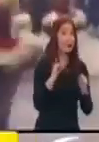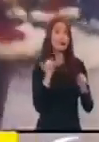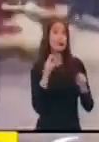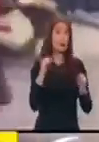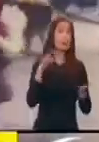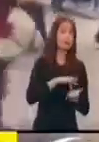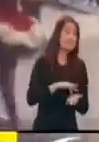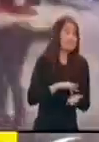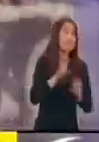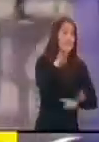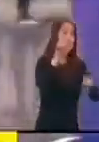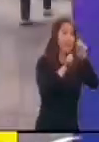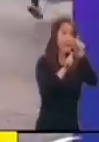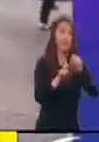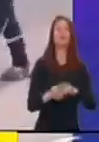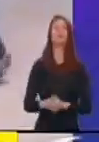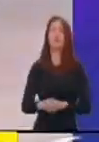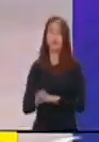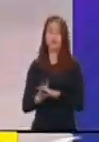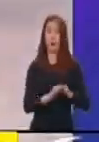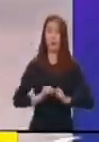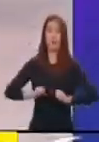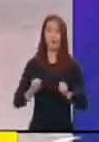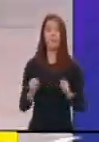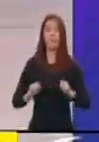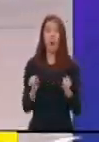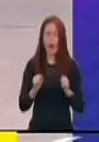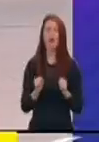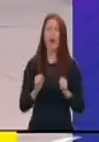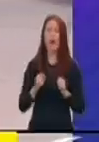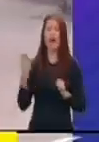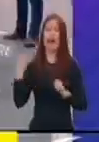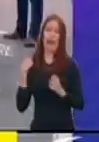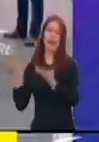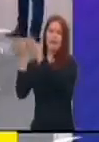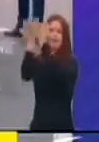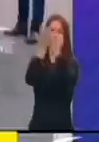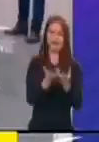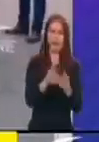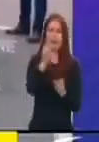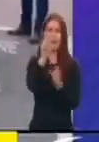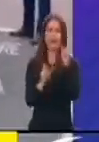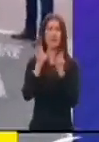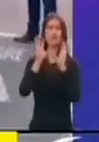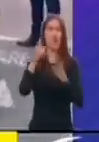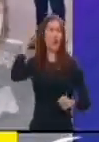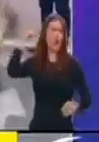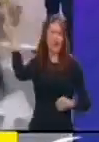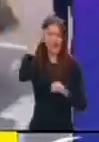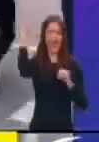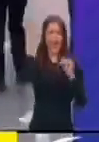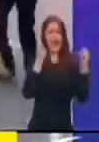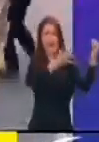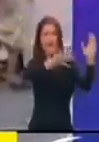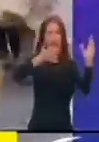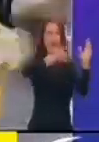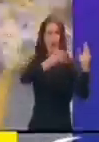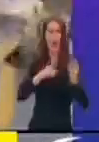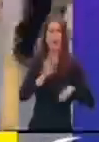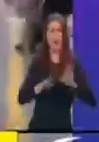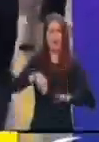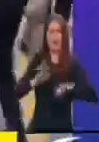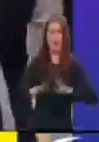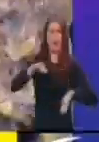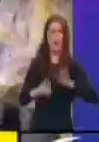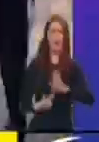Joropódromo en Bogotá. Zapateo, escobillao, repiques y otros estilos de este inigualable ritmo llanero alegraron a los transeúntes en el